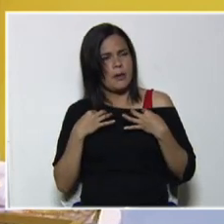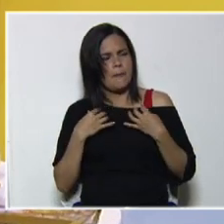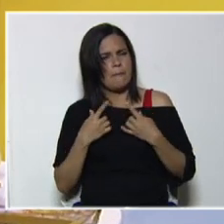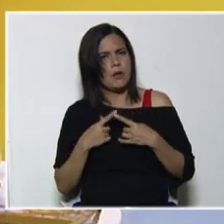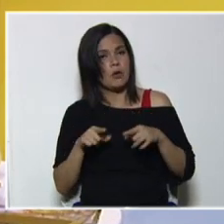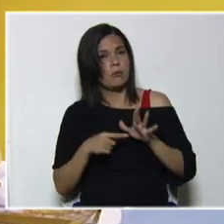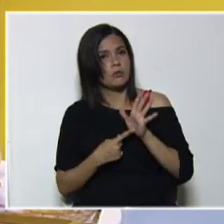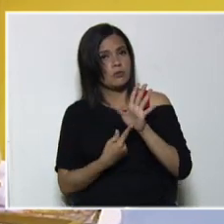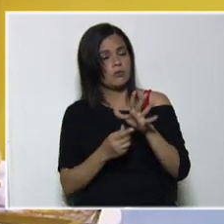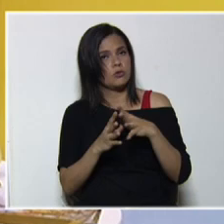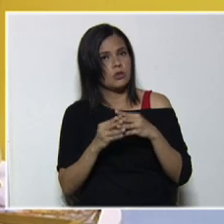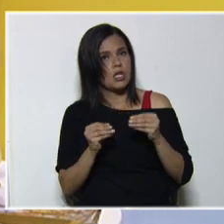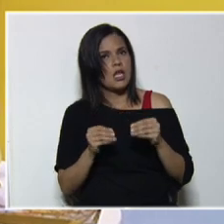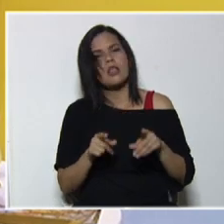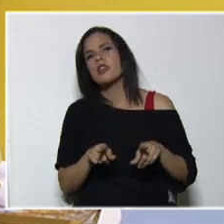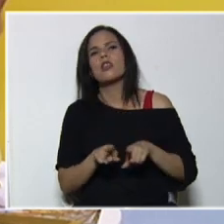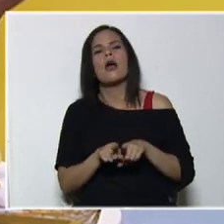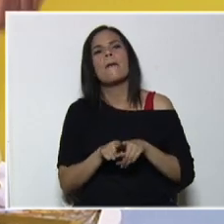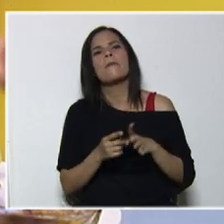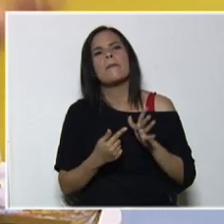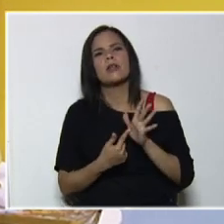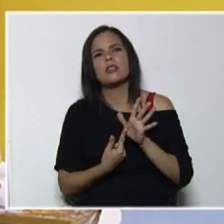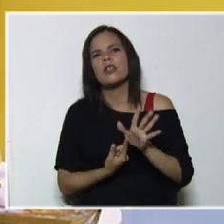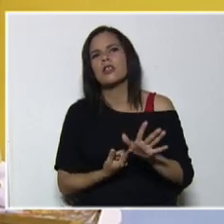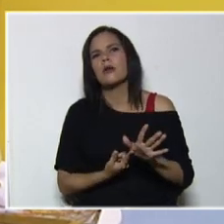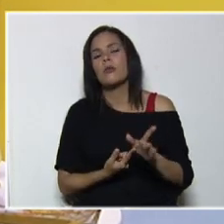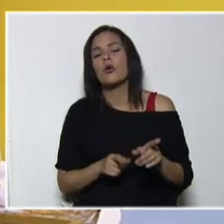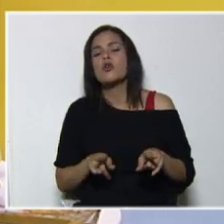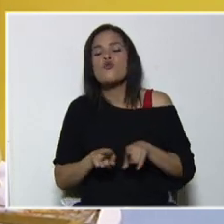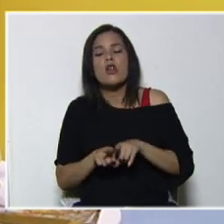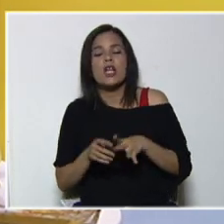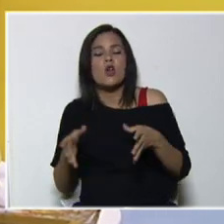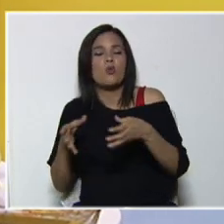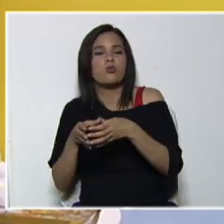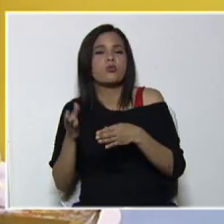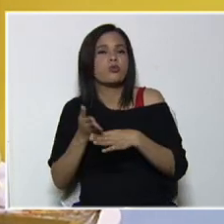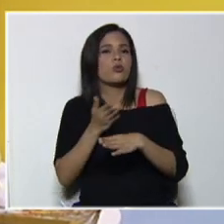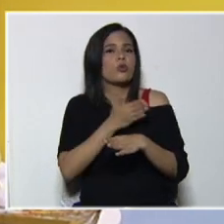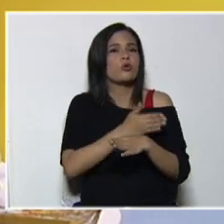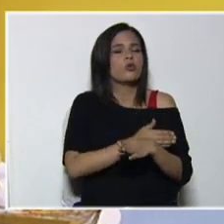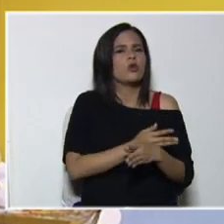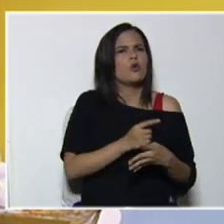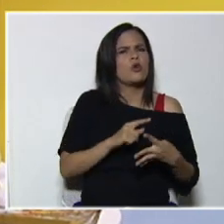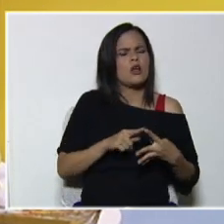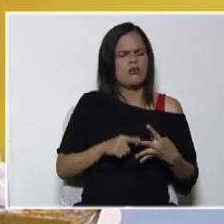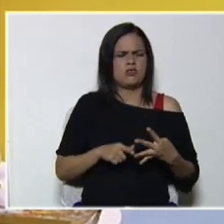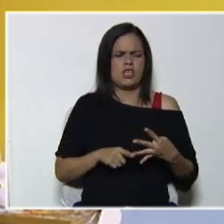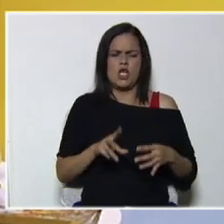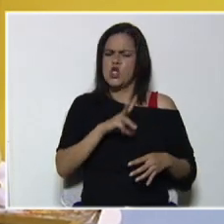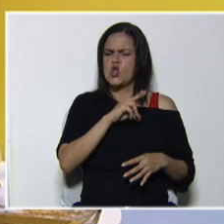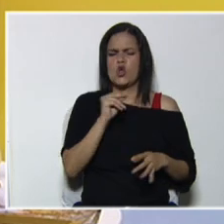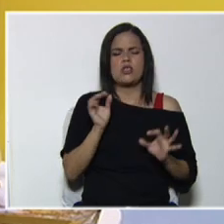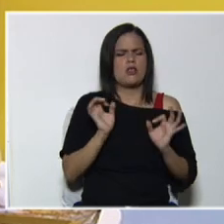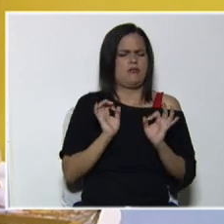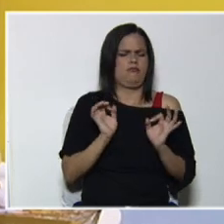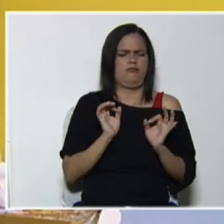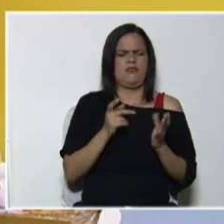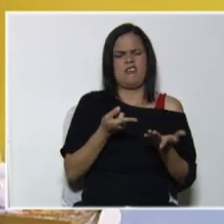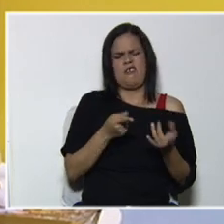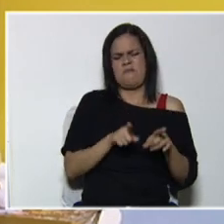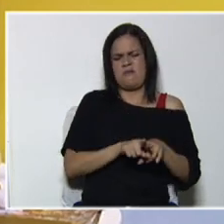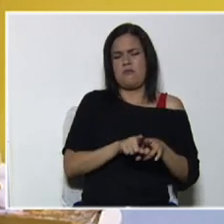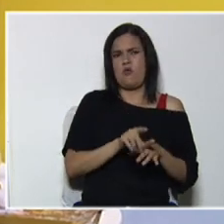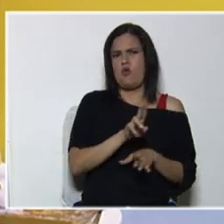presentamos todo esto, vamos a presentar como en el grupo anterior, un objeto que no tiene esa